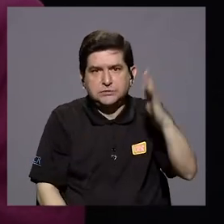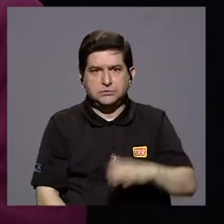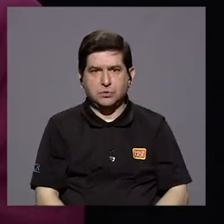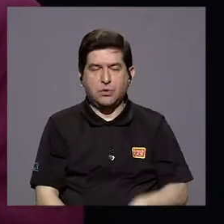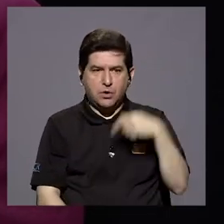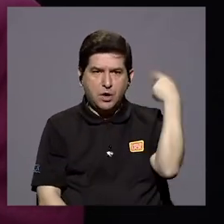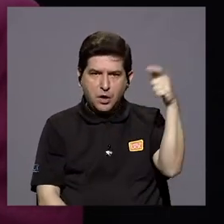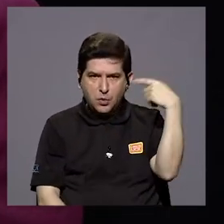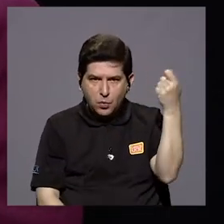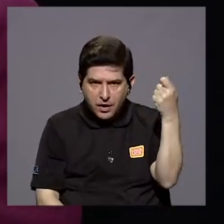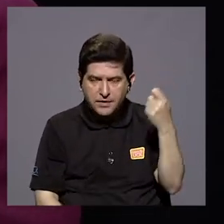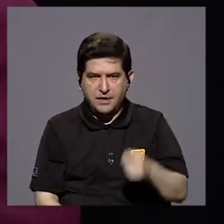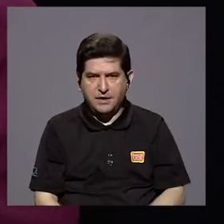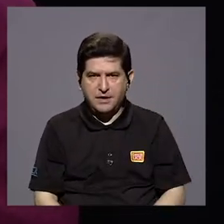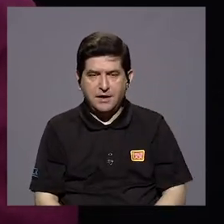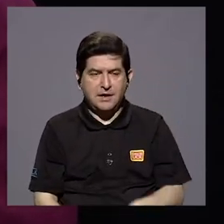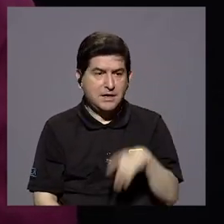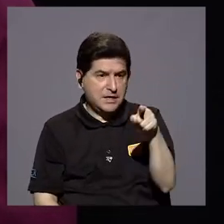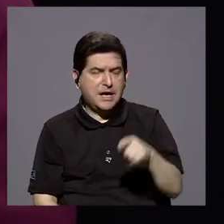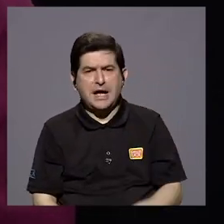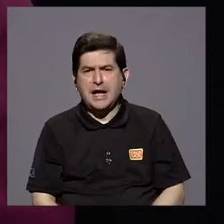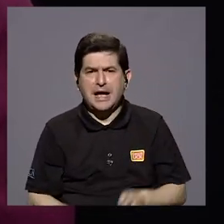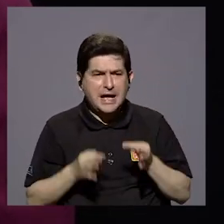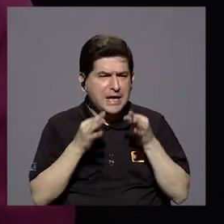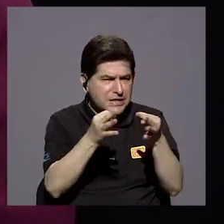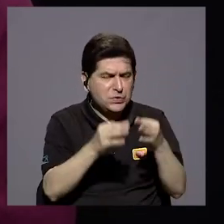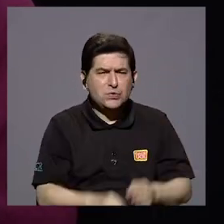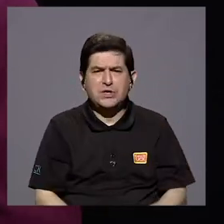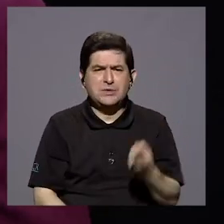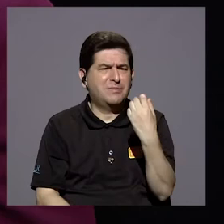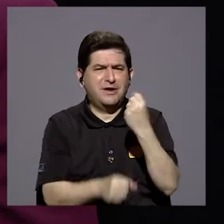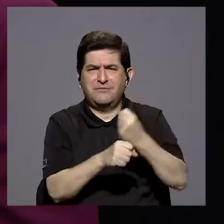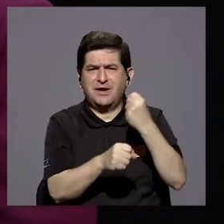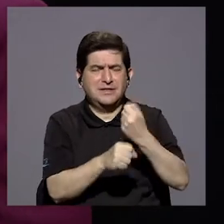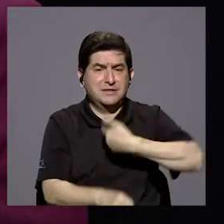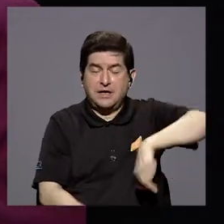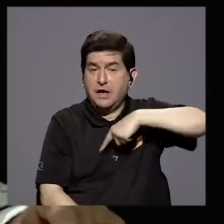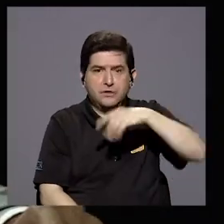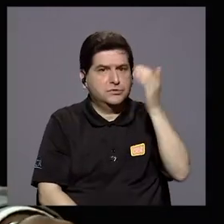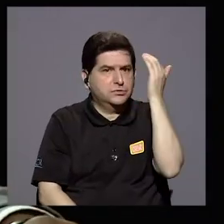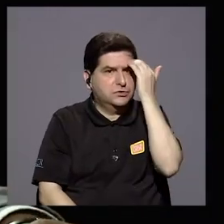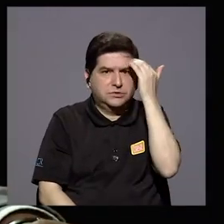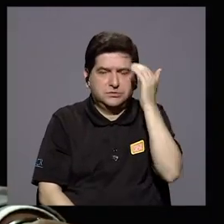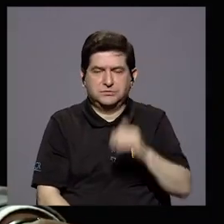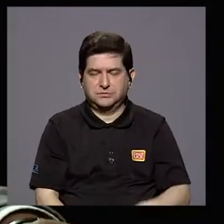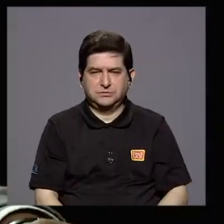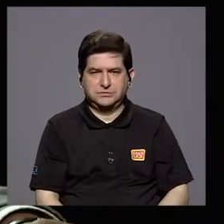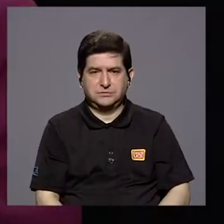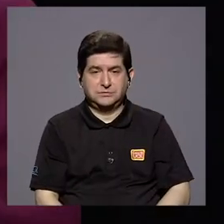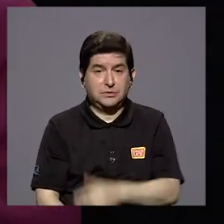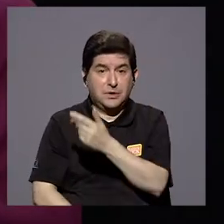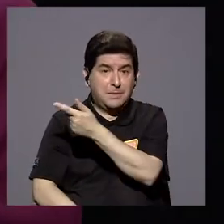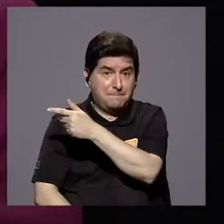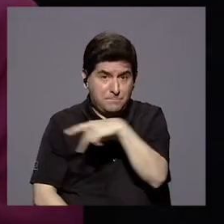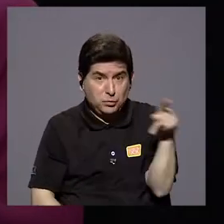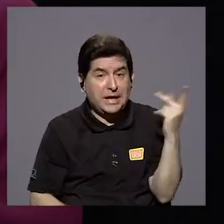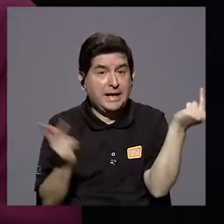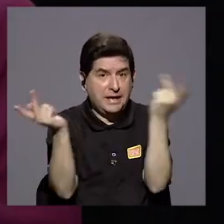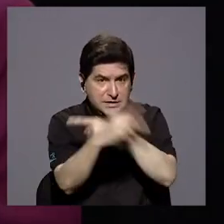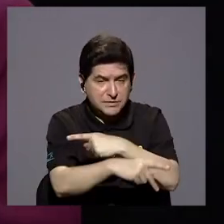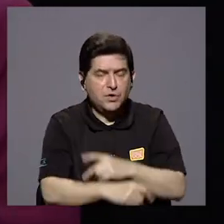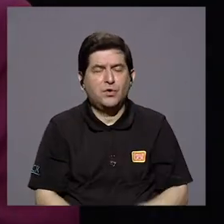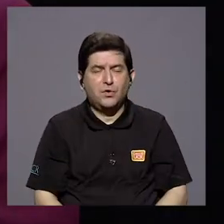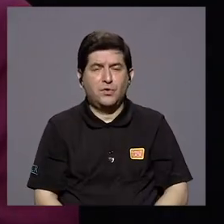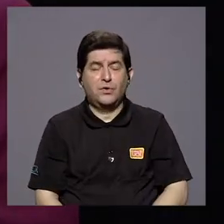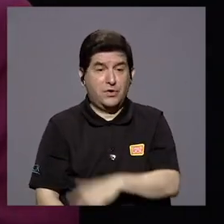en Guanacaste el turismo nos tiene un desempleo que no, ni siquiera lo imaginamos. Punta Arenas peor. Bueno, Punta Arenas tiene